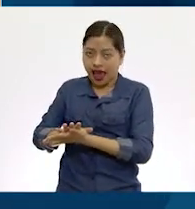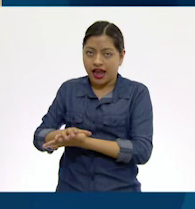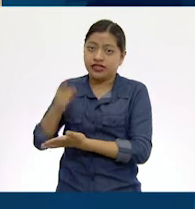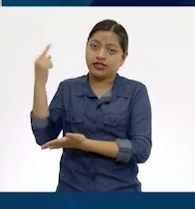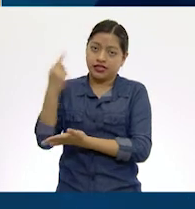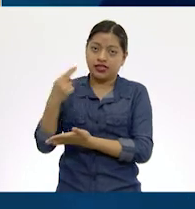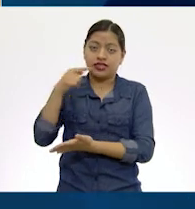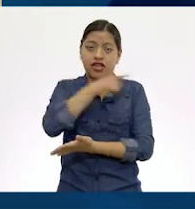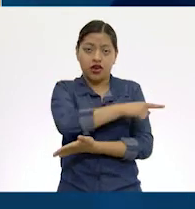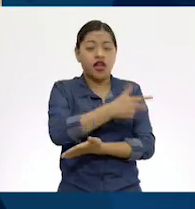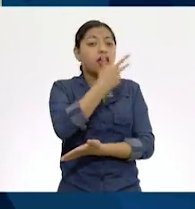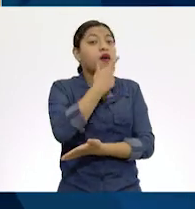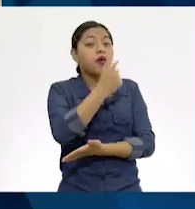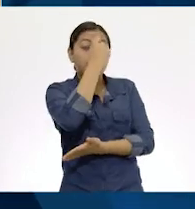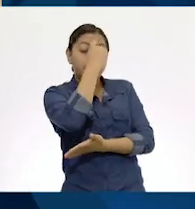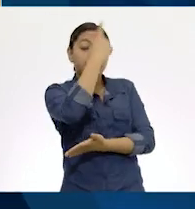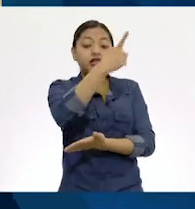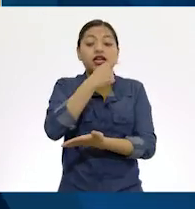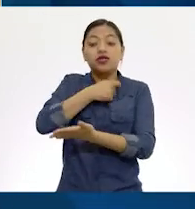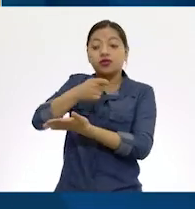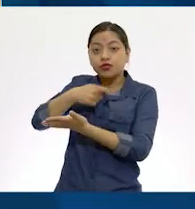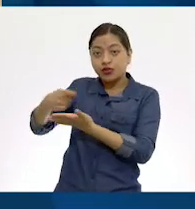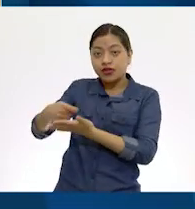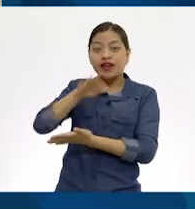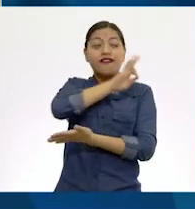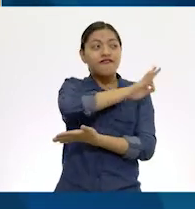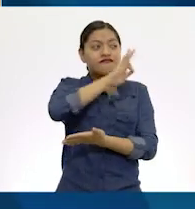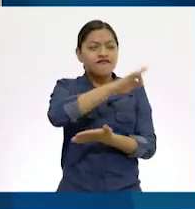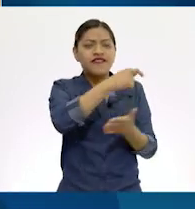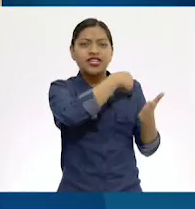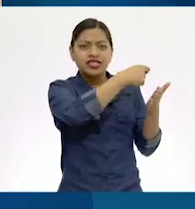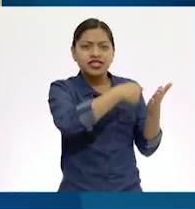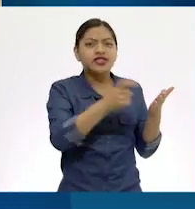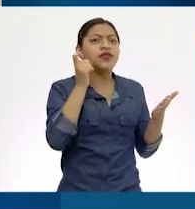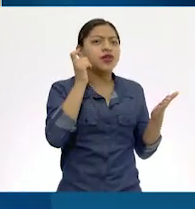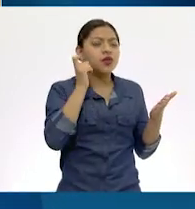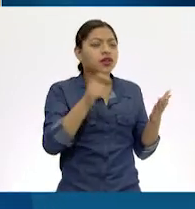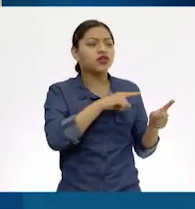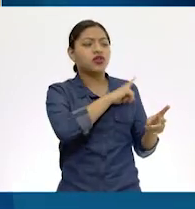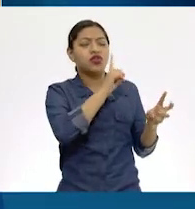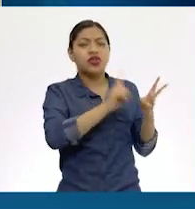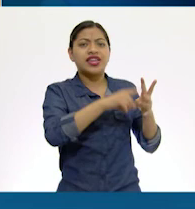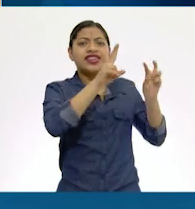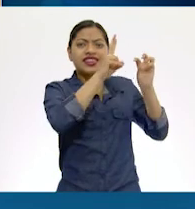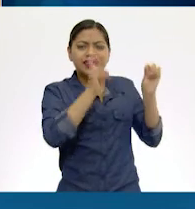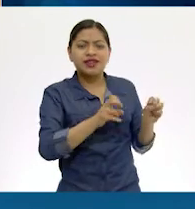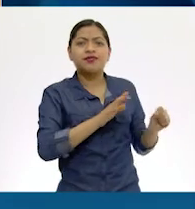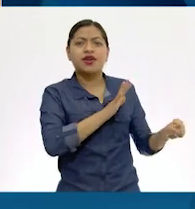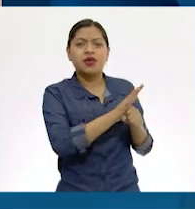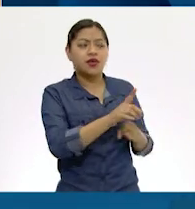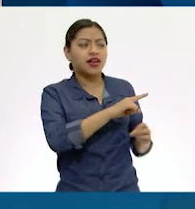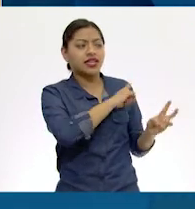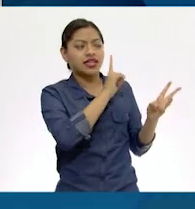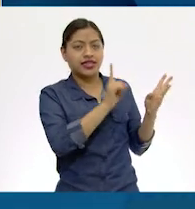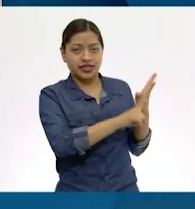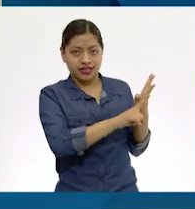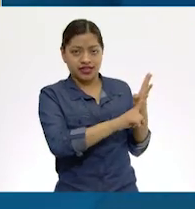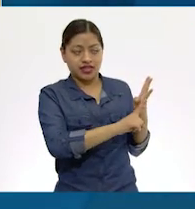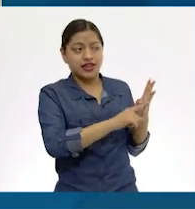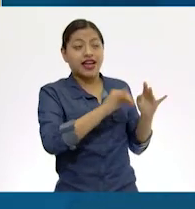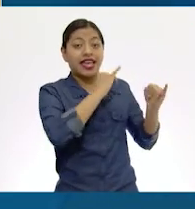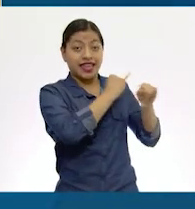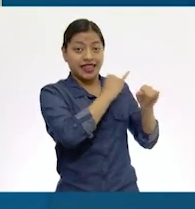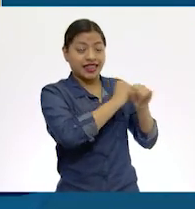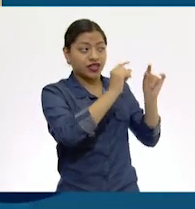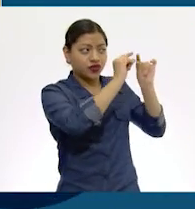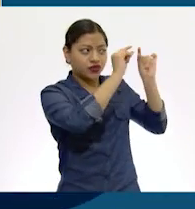del texto, ¿verdad? La fecha en que publicó, el nombre del texto y el enlace. Uh-huh. Ahí quedaría la cita